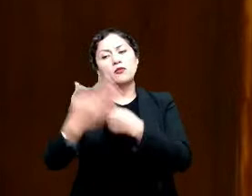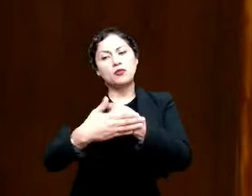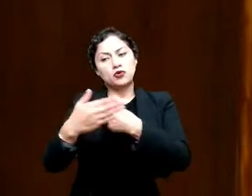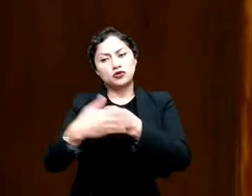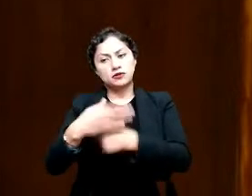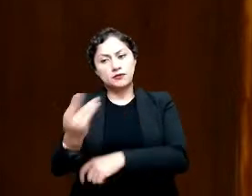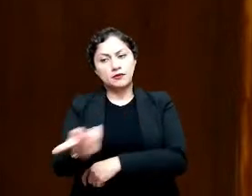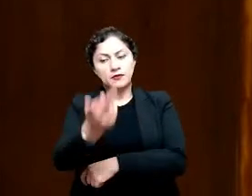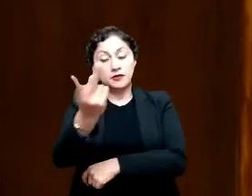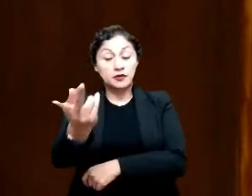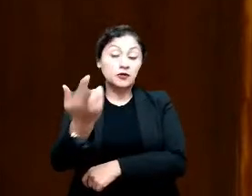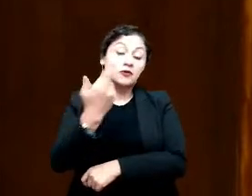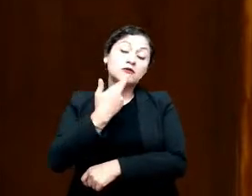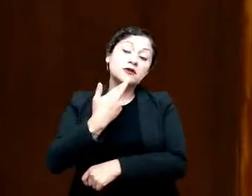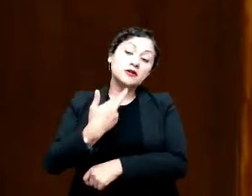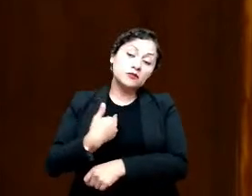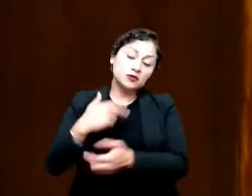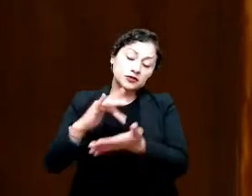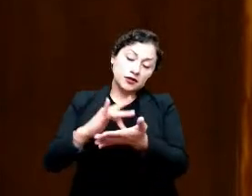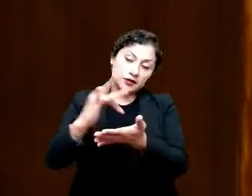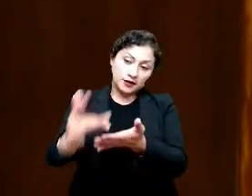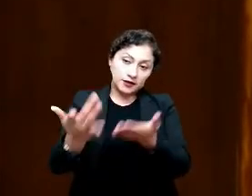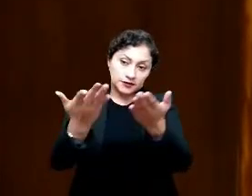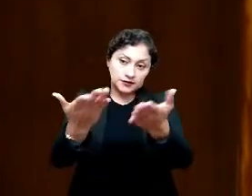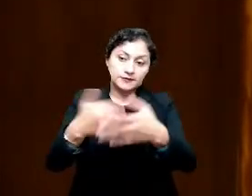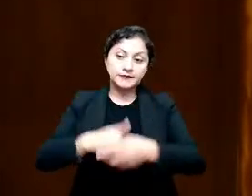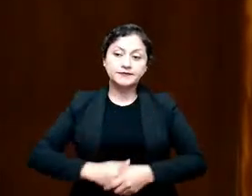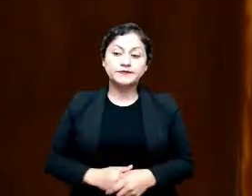sus respuestas de antemano, muchas gracias.